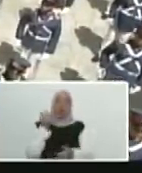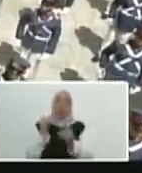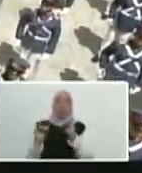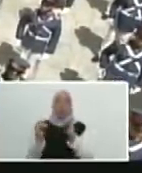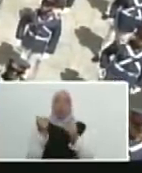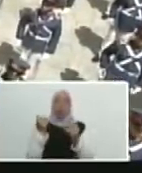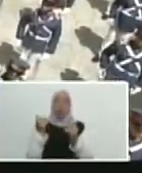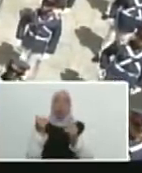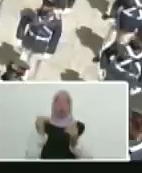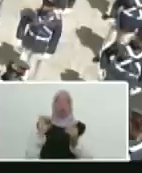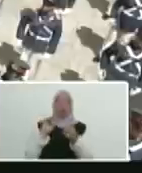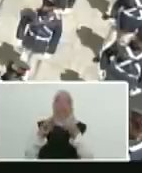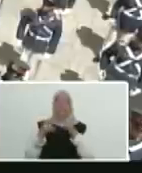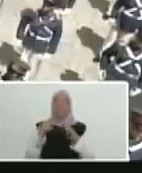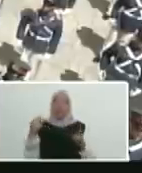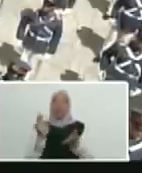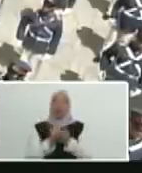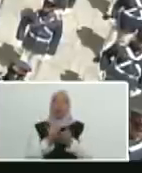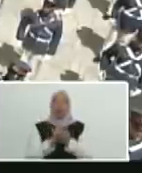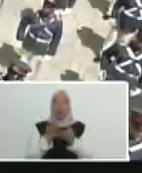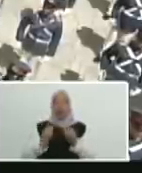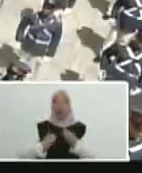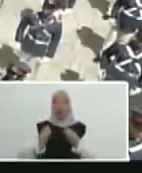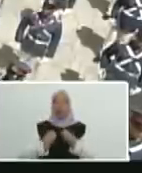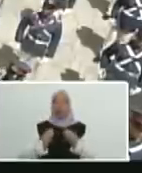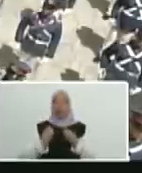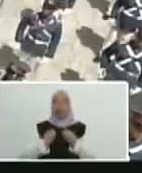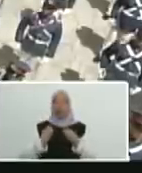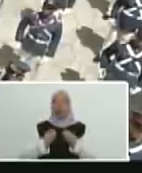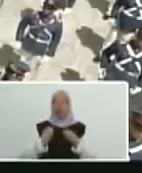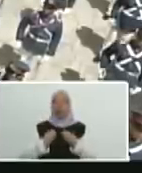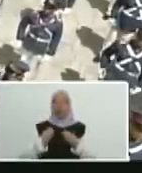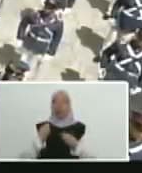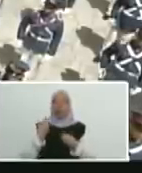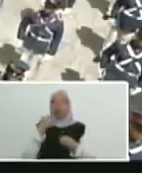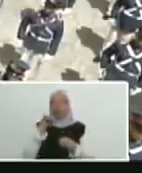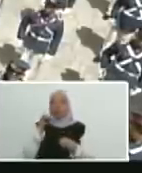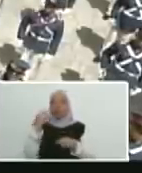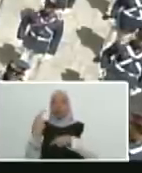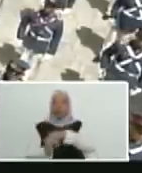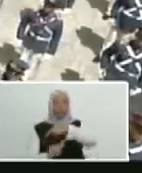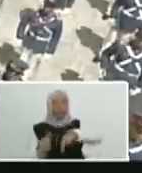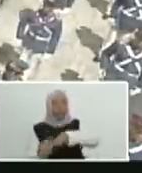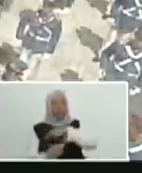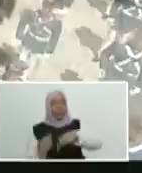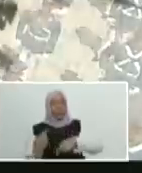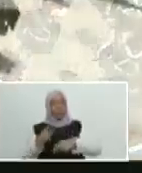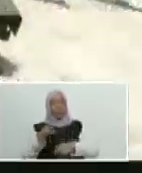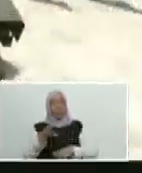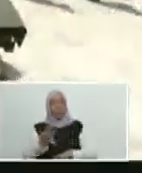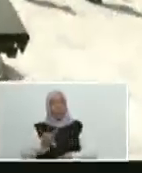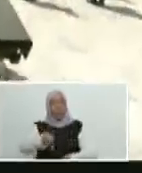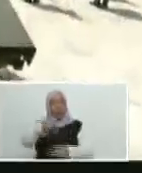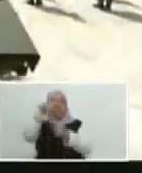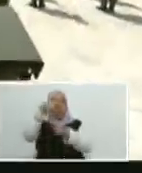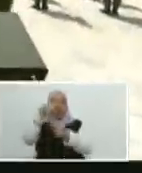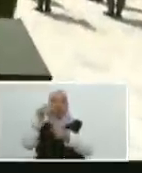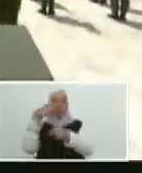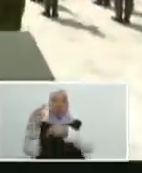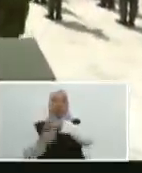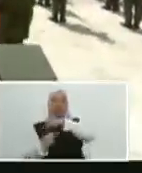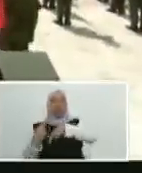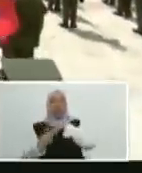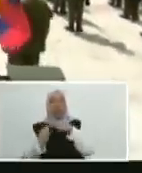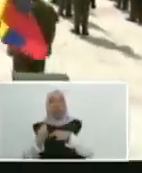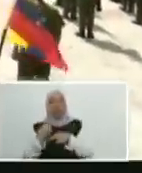son garantía de paz, de estabilidad, de la vida de la patria. Sigan con el espíritu revolucionario. En el mundo admiran el carácter